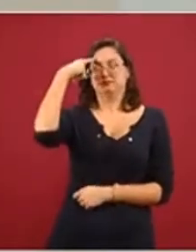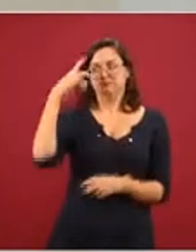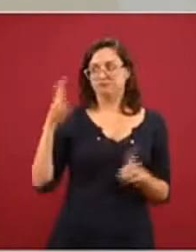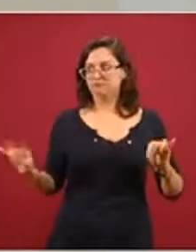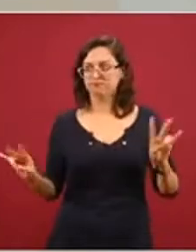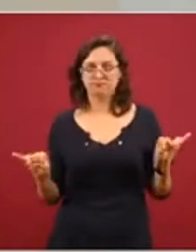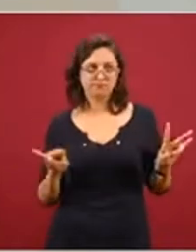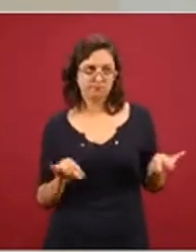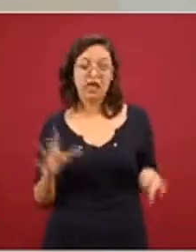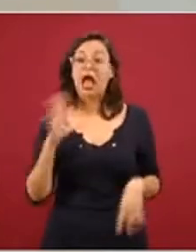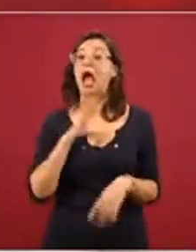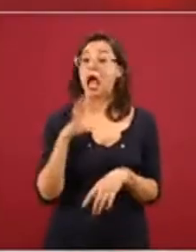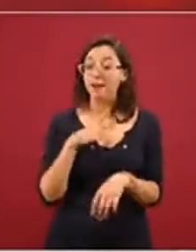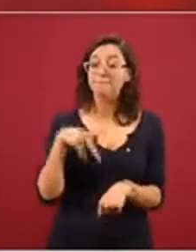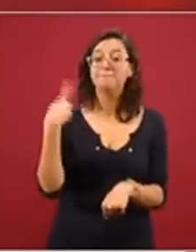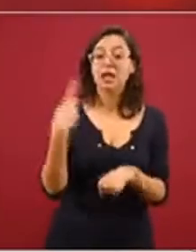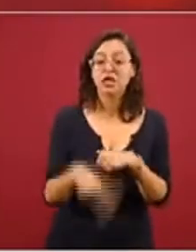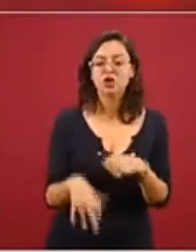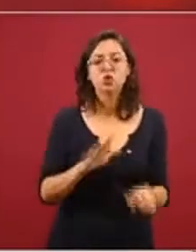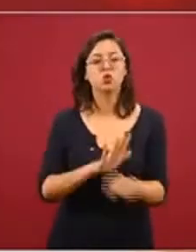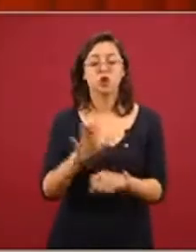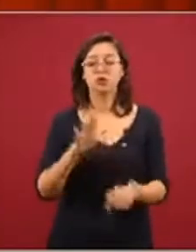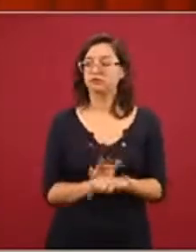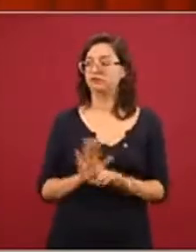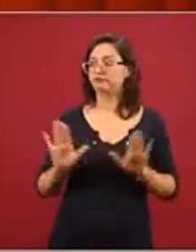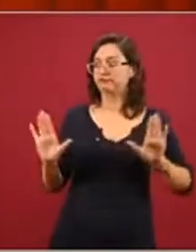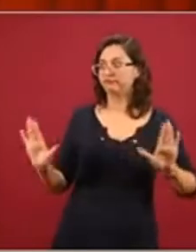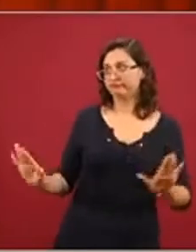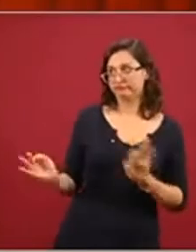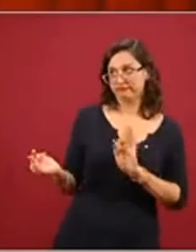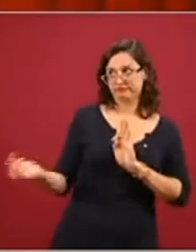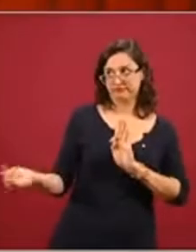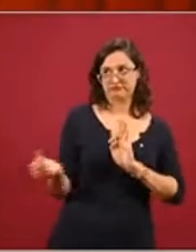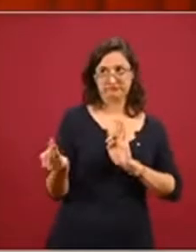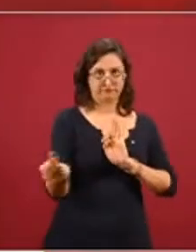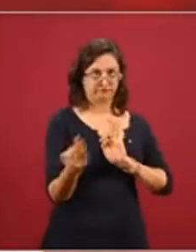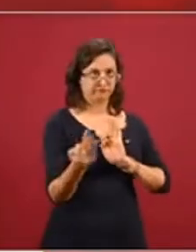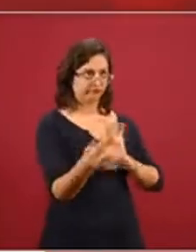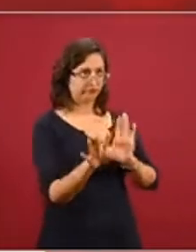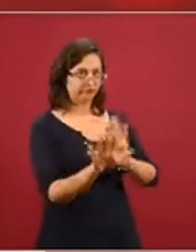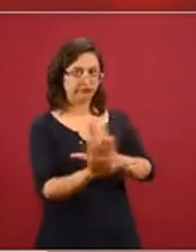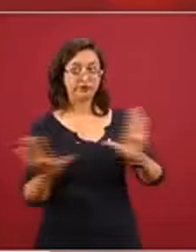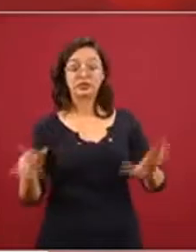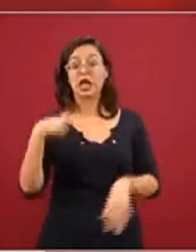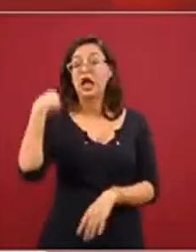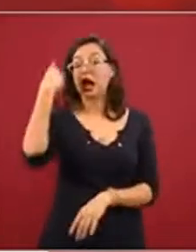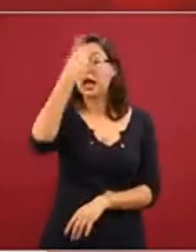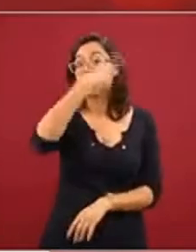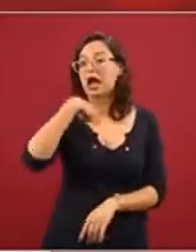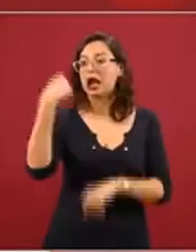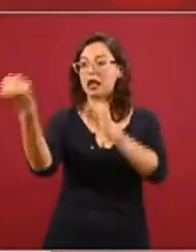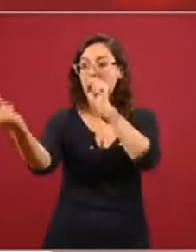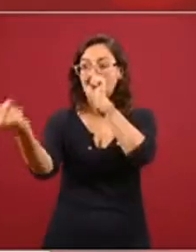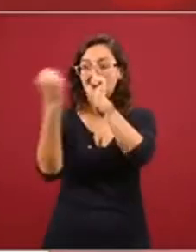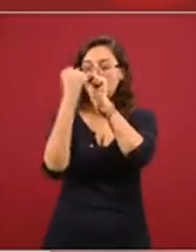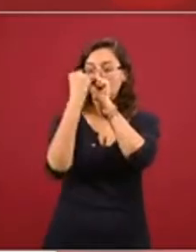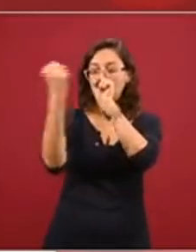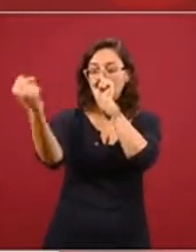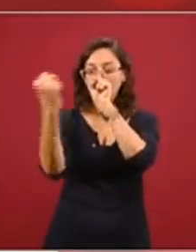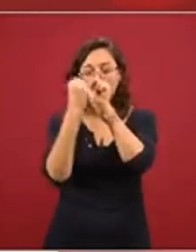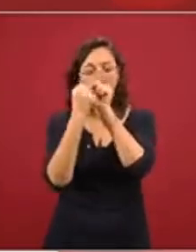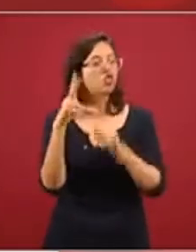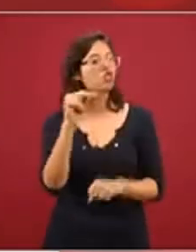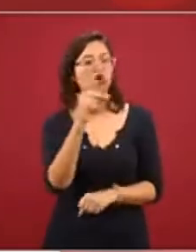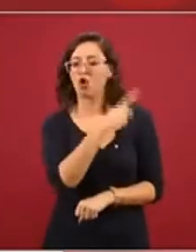Y son tan simples como mantener la sana distancia, en particular respecto a la cara, no acercarnos unos con